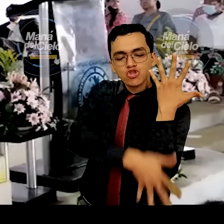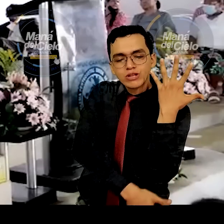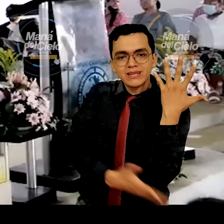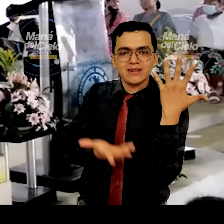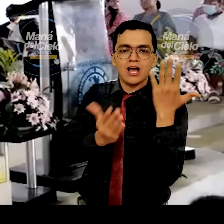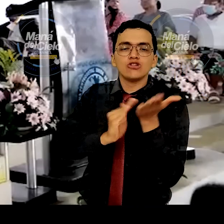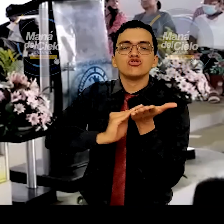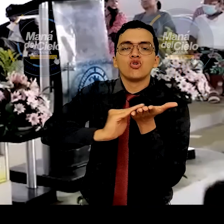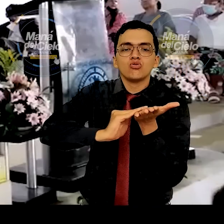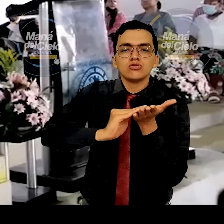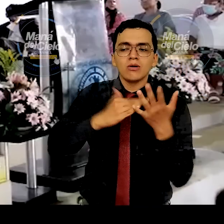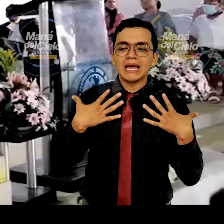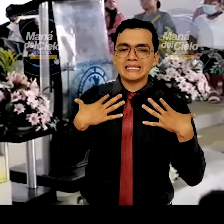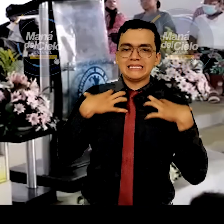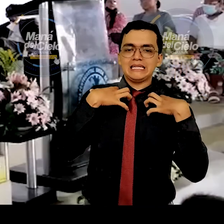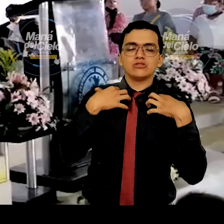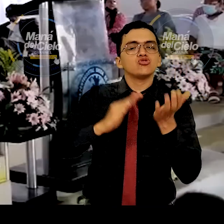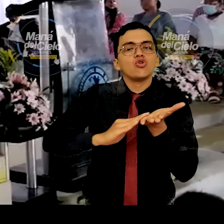para eso.